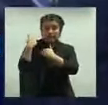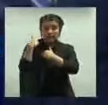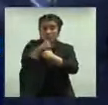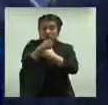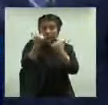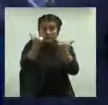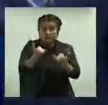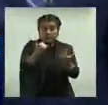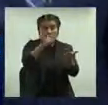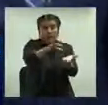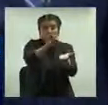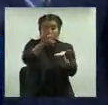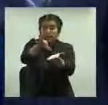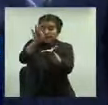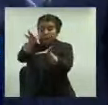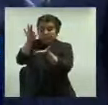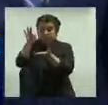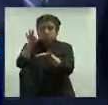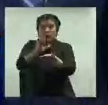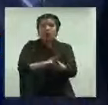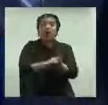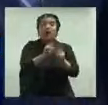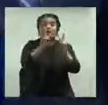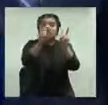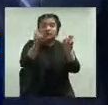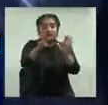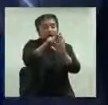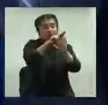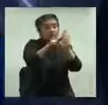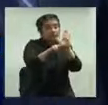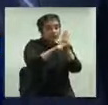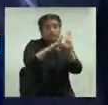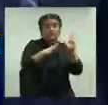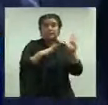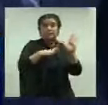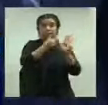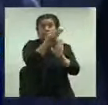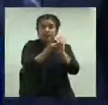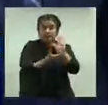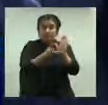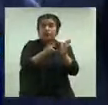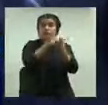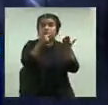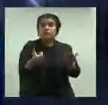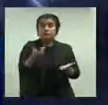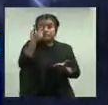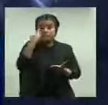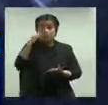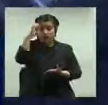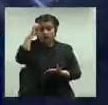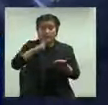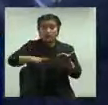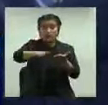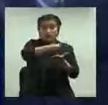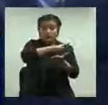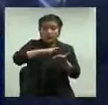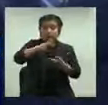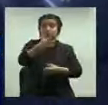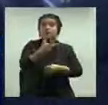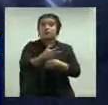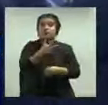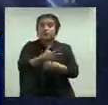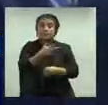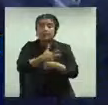han sido electos, de conformidad con las normas contempladas en la Constitución Política de la República de